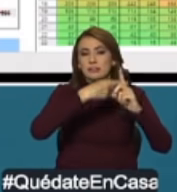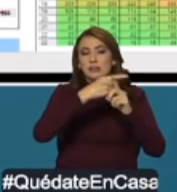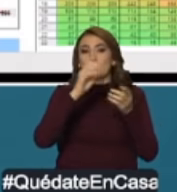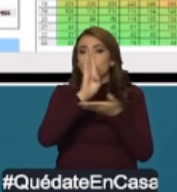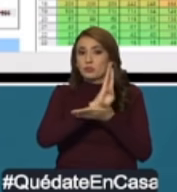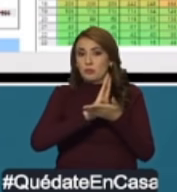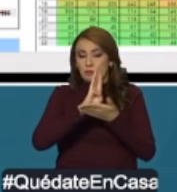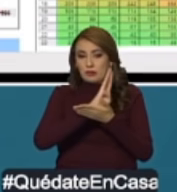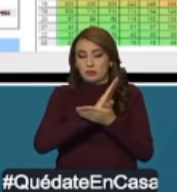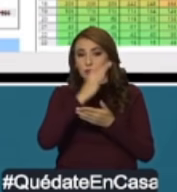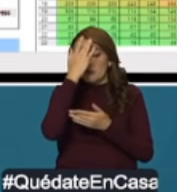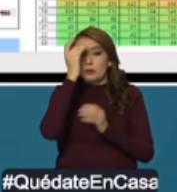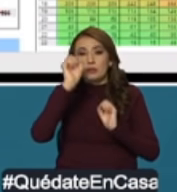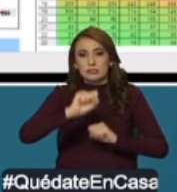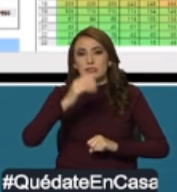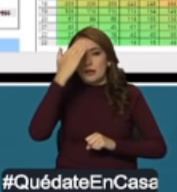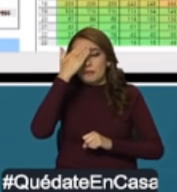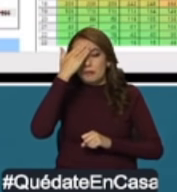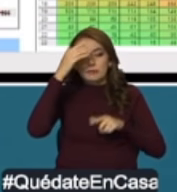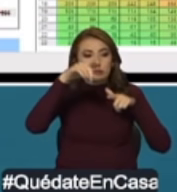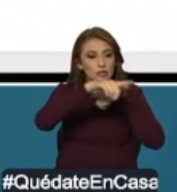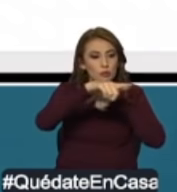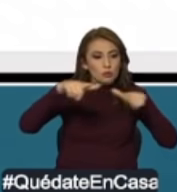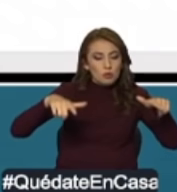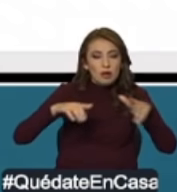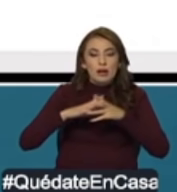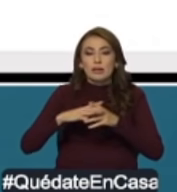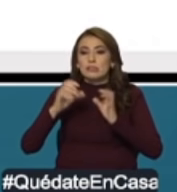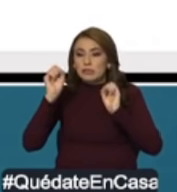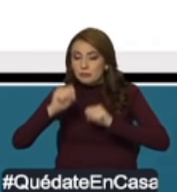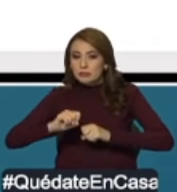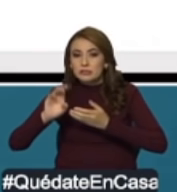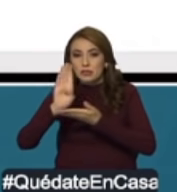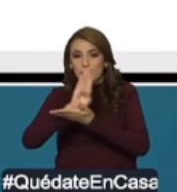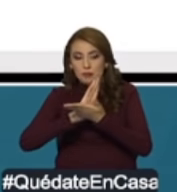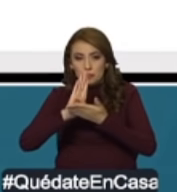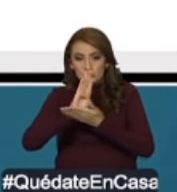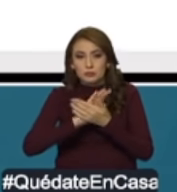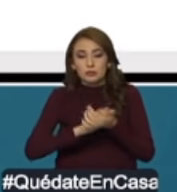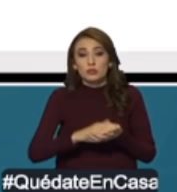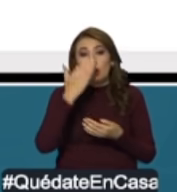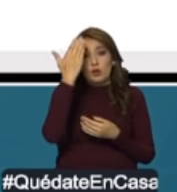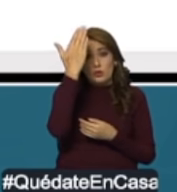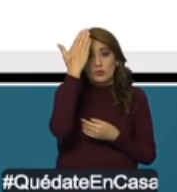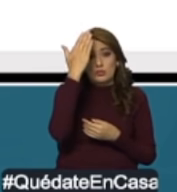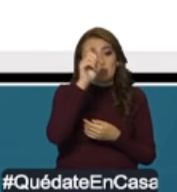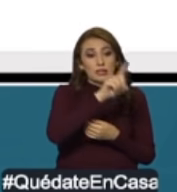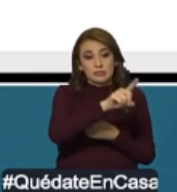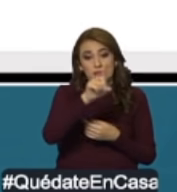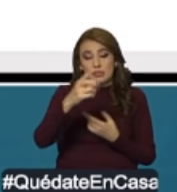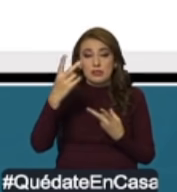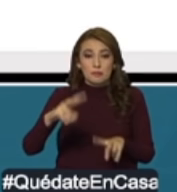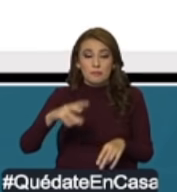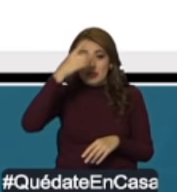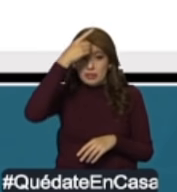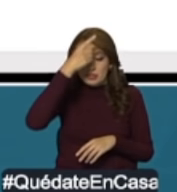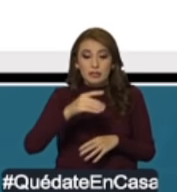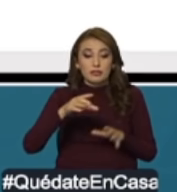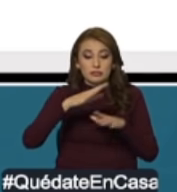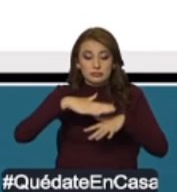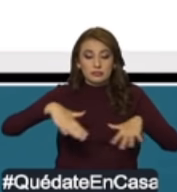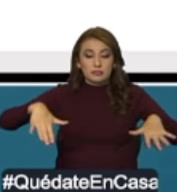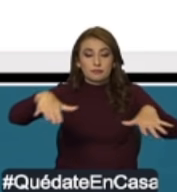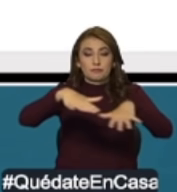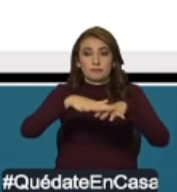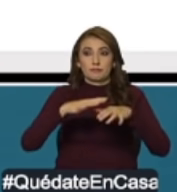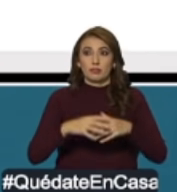tenemos las coordenadas de los barrios. ¿Y por qué le interesa esto también a los alcaldes? Para obviamente tomar las decisiones en sus respectivas